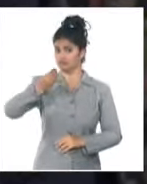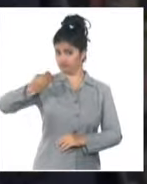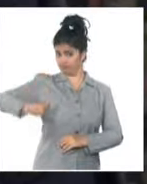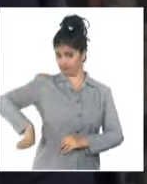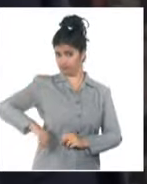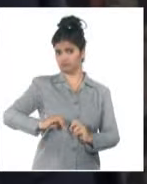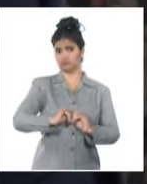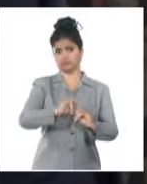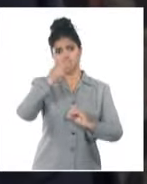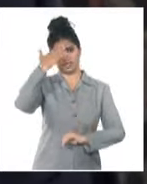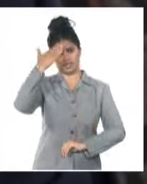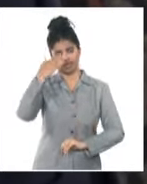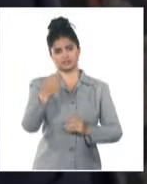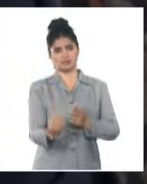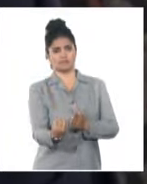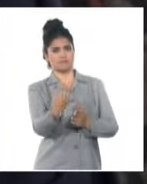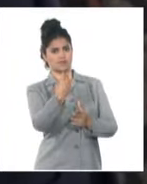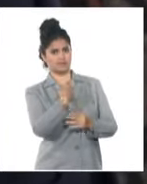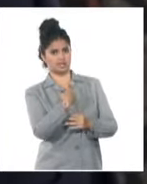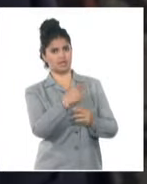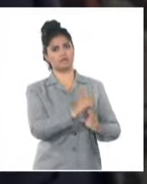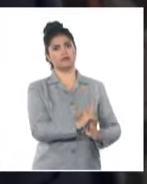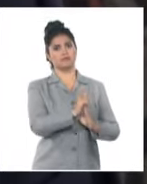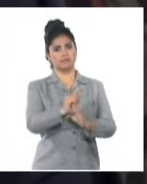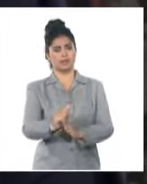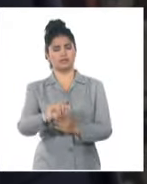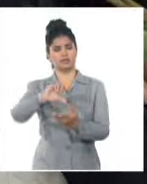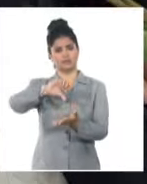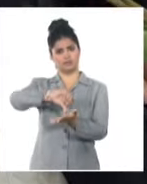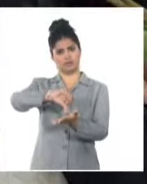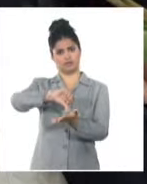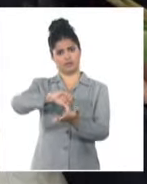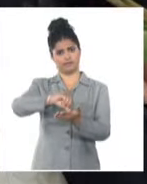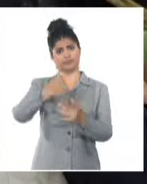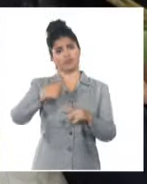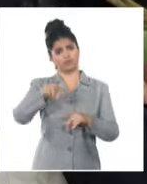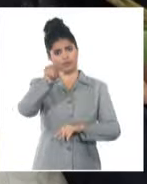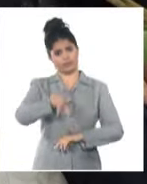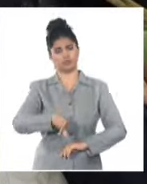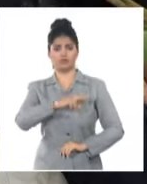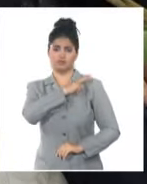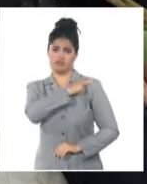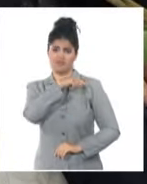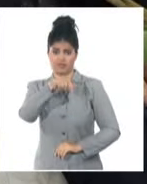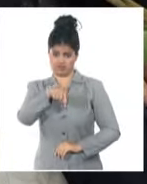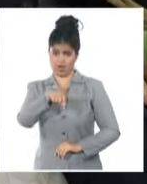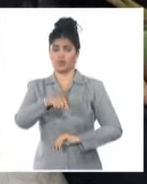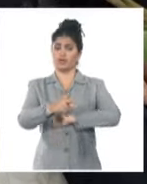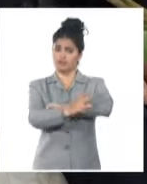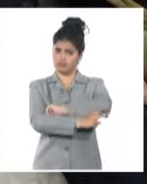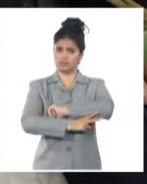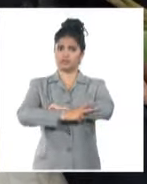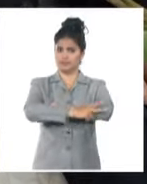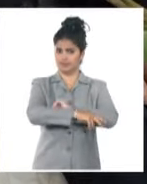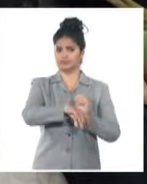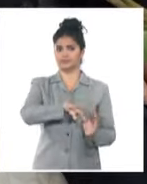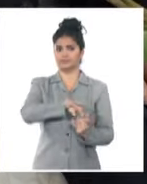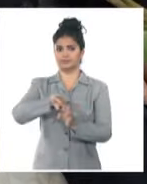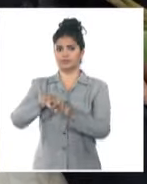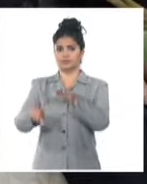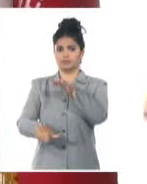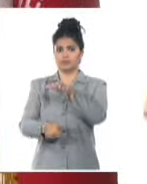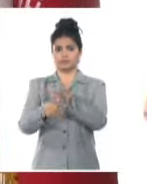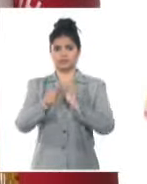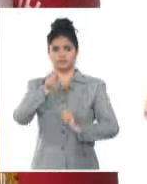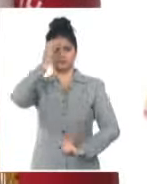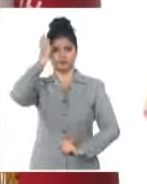el mensaje enviado al líder supremo de la República Islámica de Irán, el mensaje de condolencias. Por su parte, el presidente cubano sentenció que con el fallecimiento de